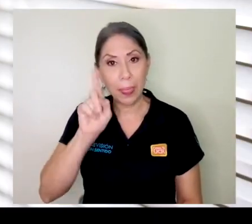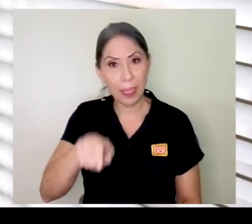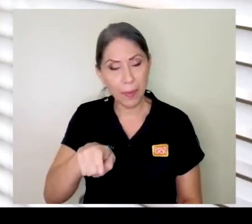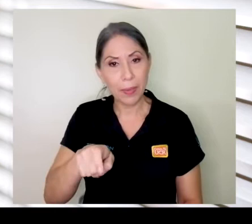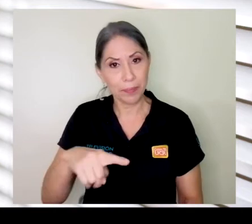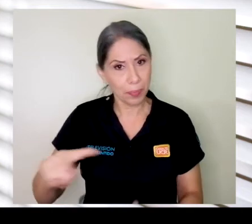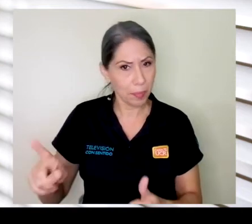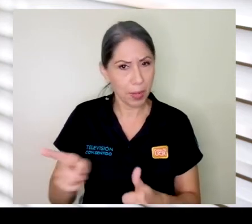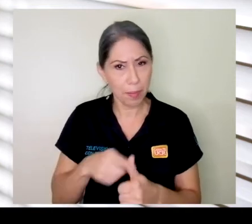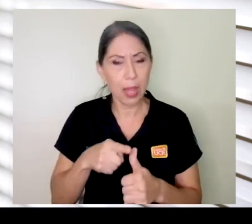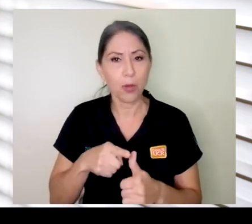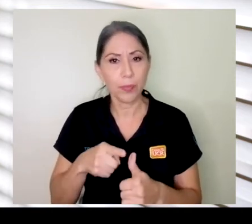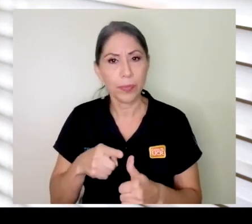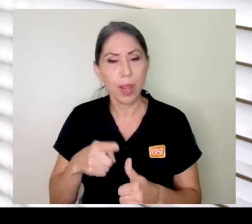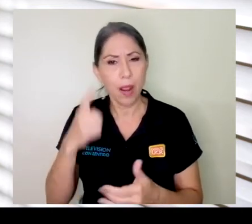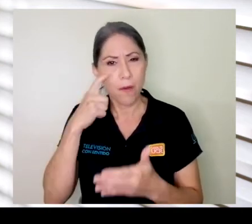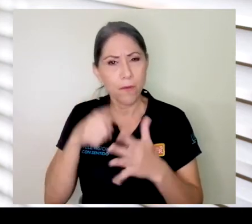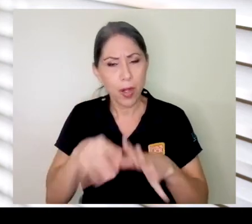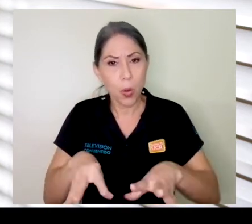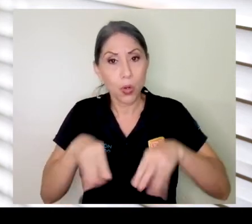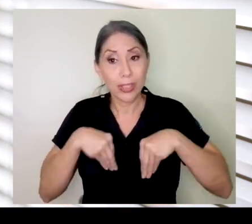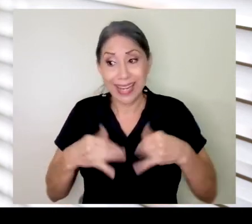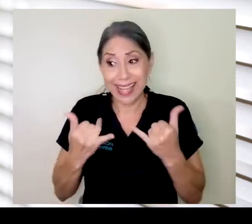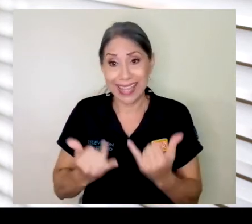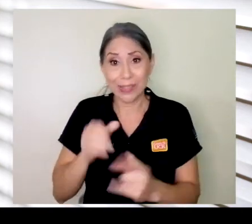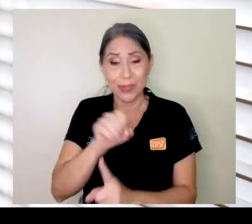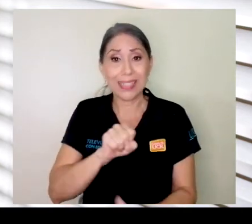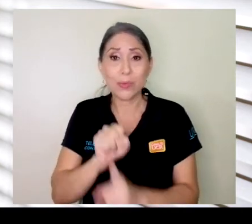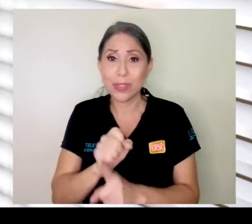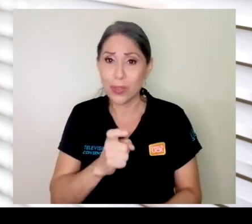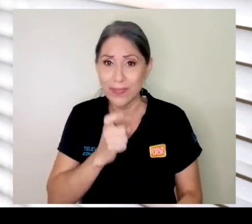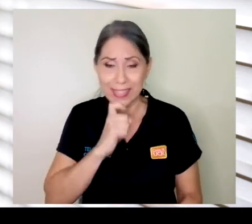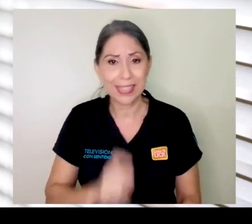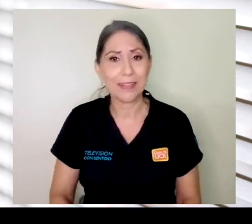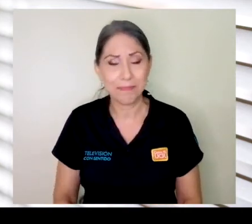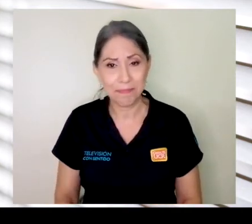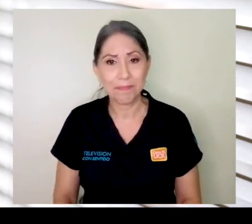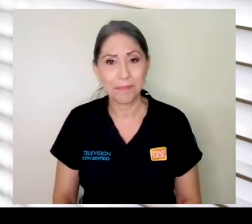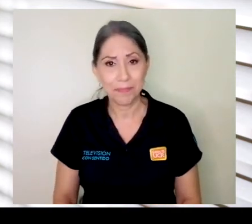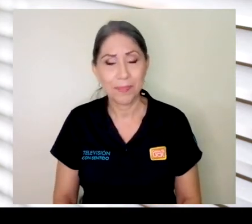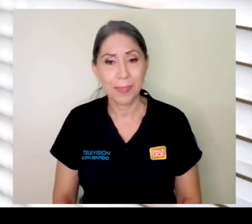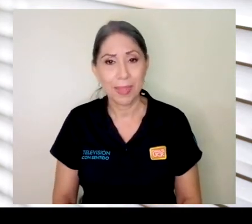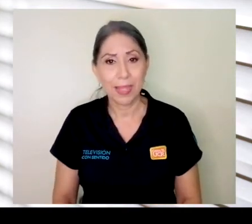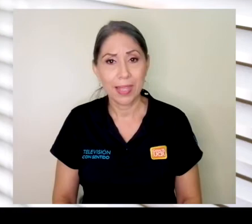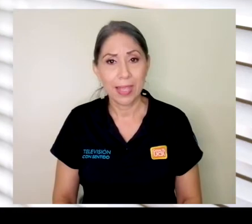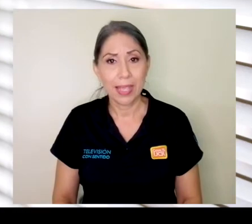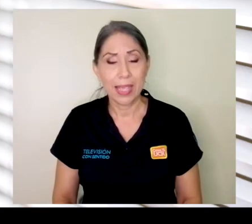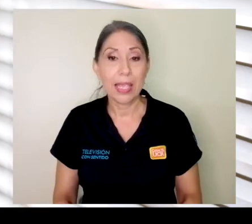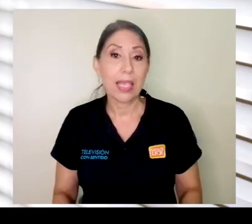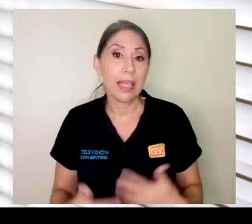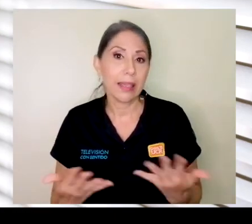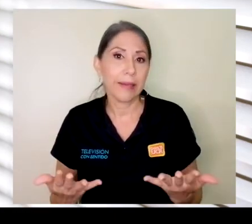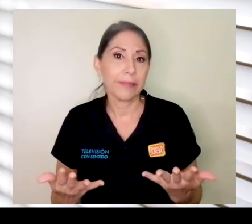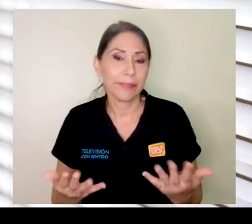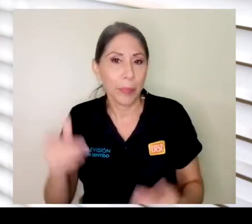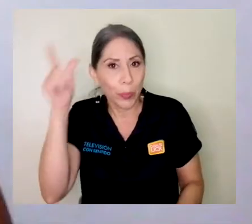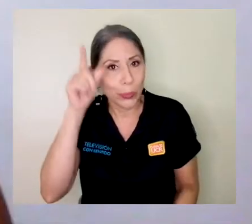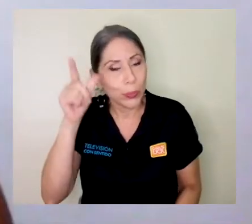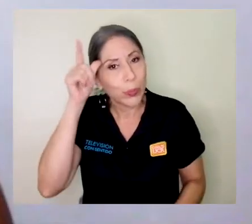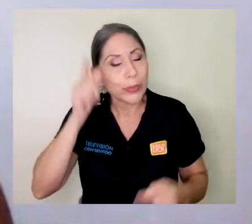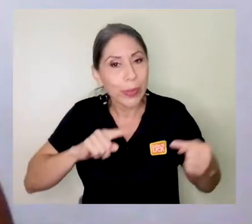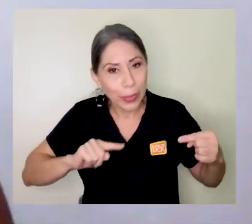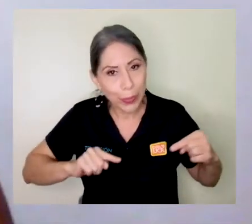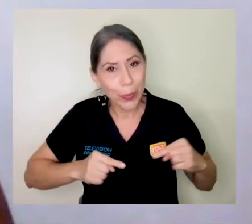Hay que reconocer primero que es una situación difícil, ¿verdad? Y que por supuesto